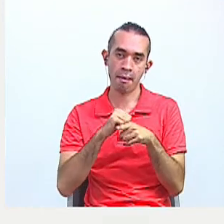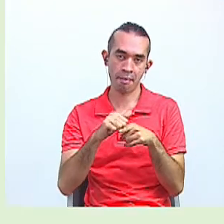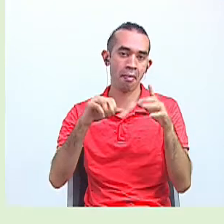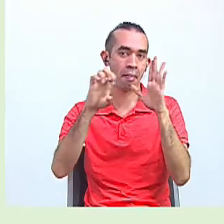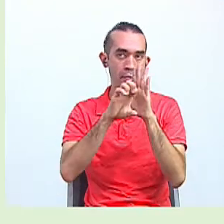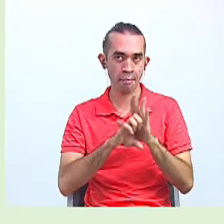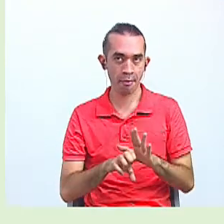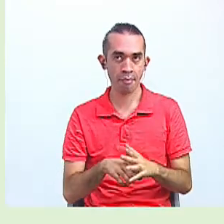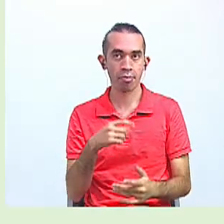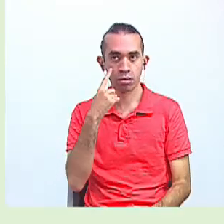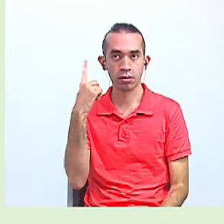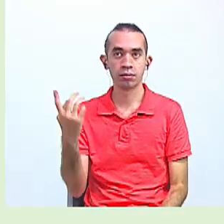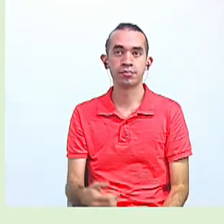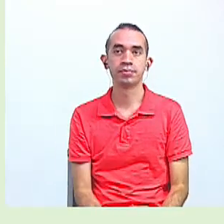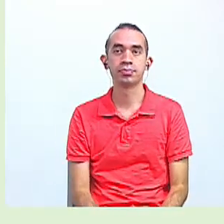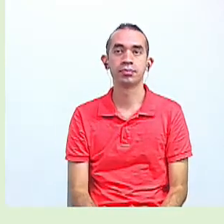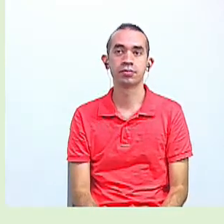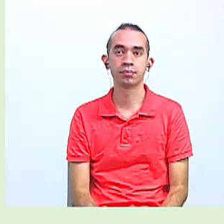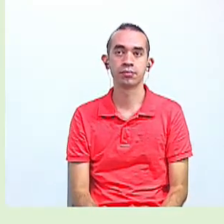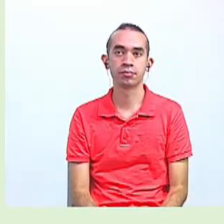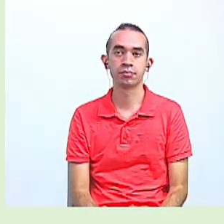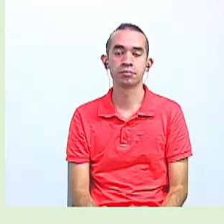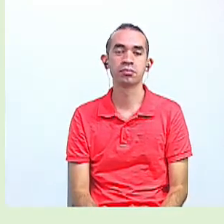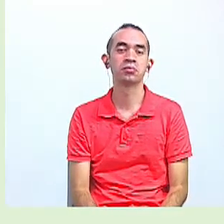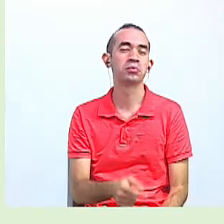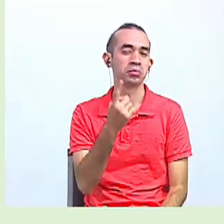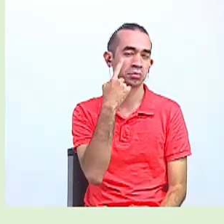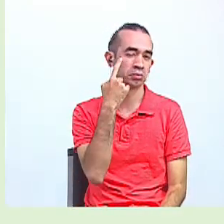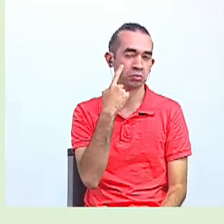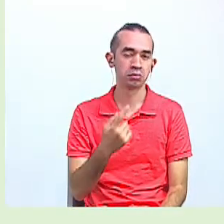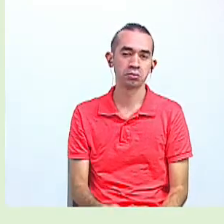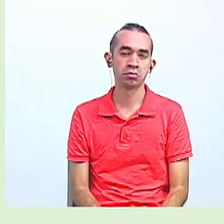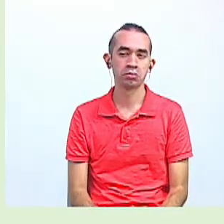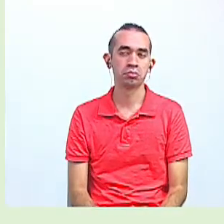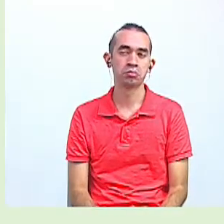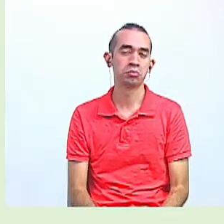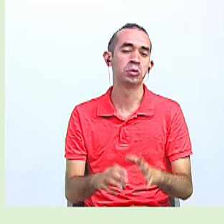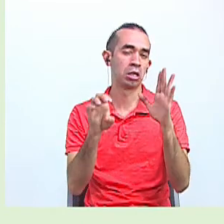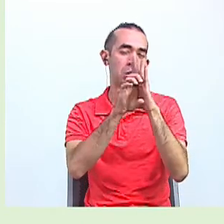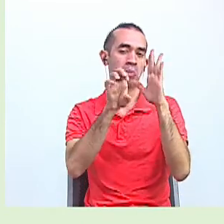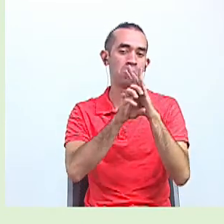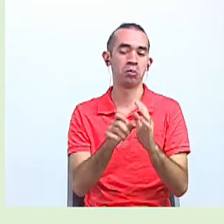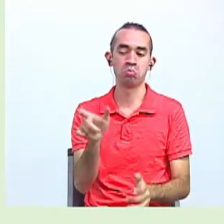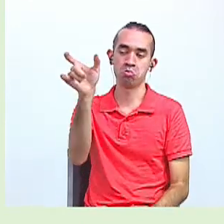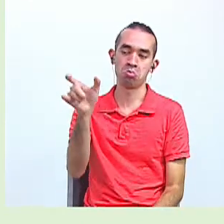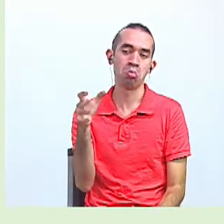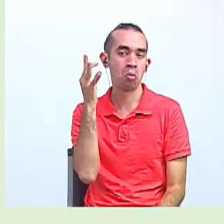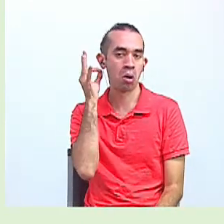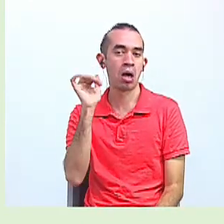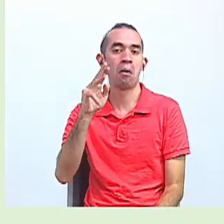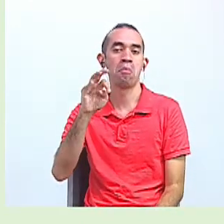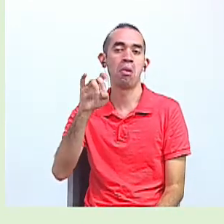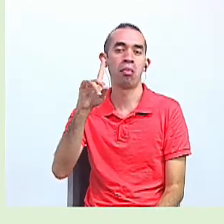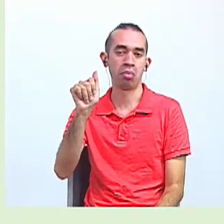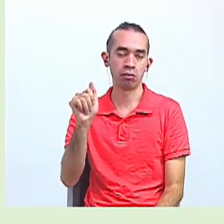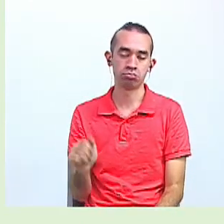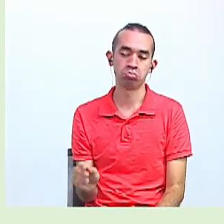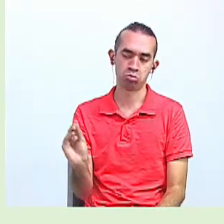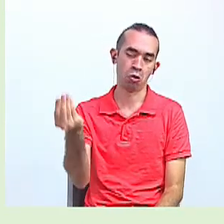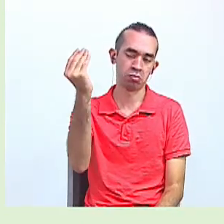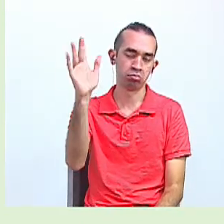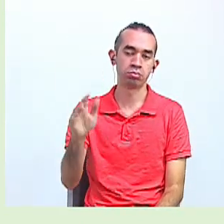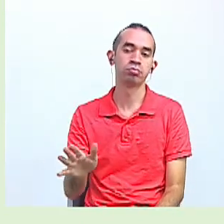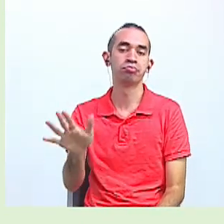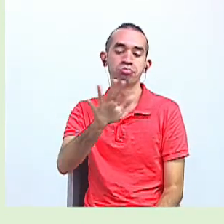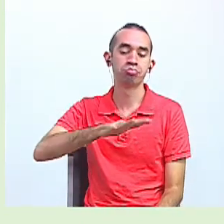ejemplos. Tenemos un caso. Les traje el caso de Amanda. Ella es una joven que se encuentra en el